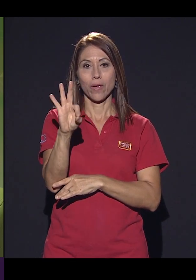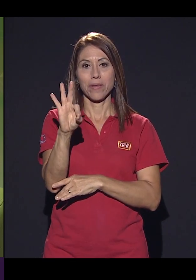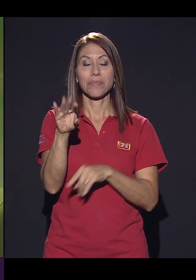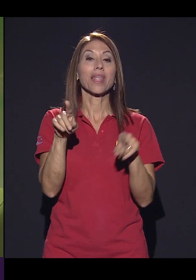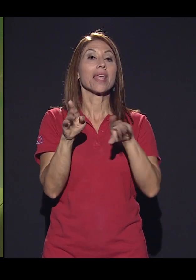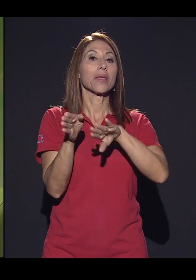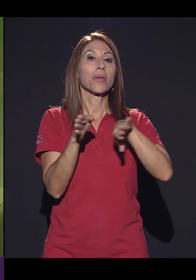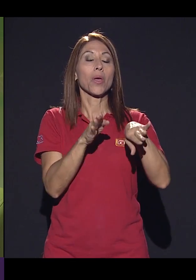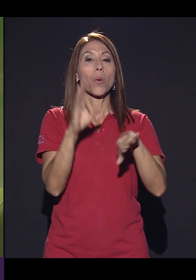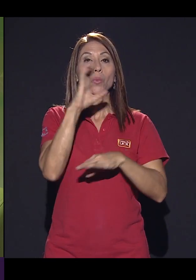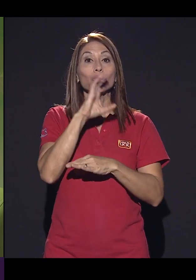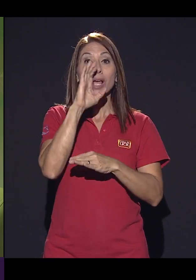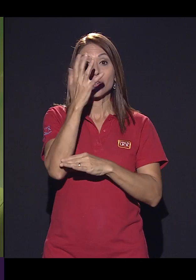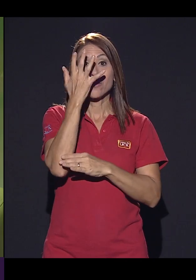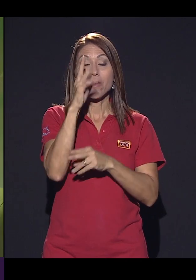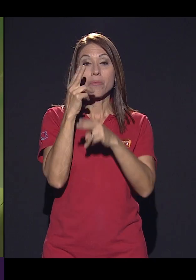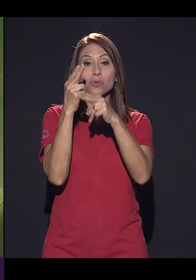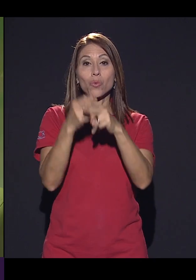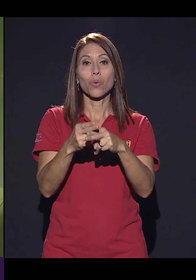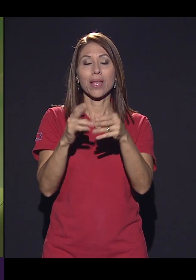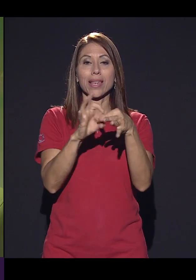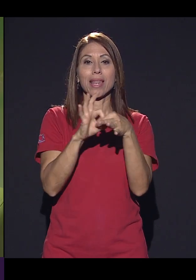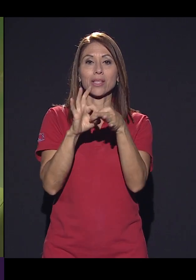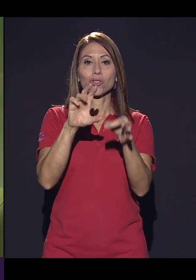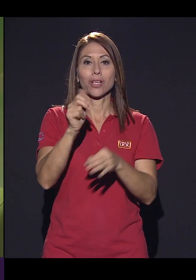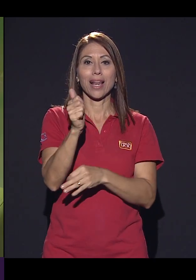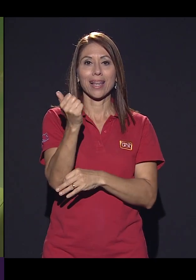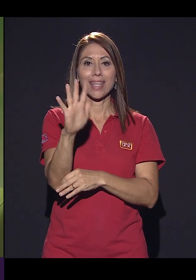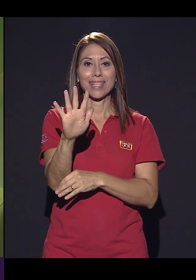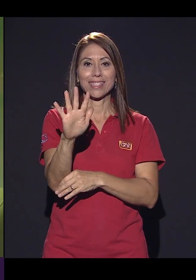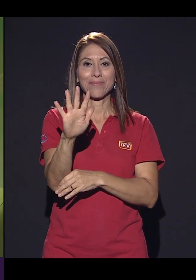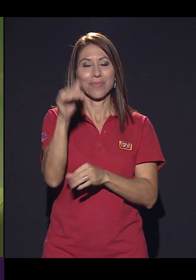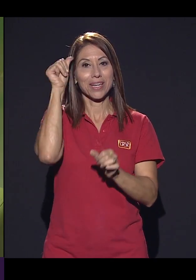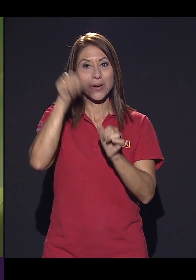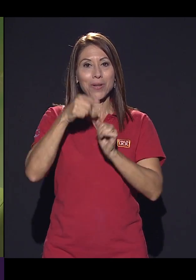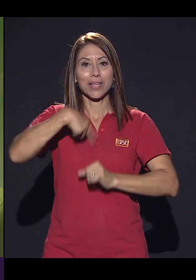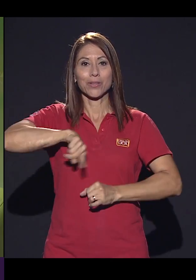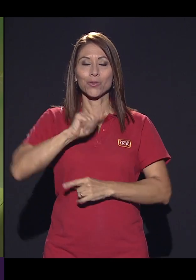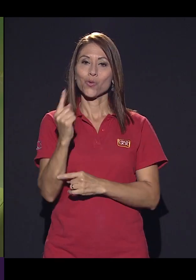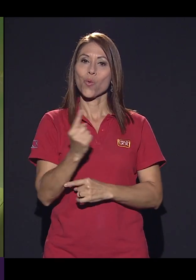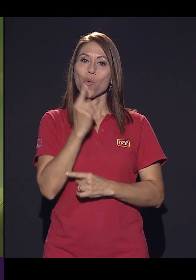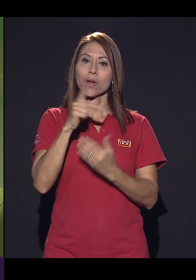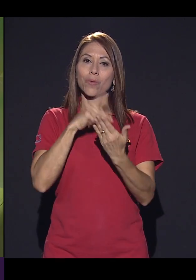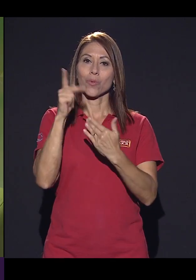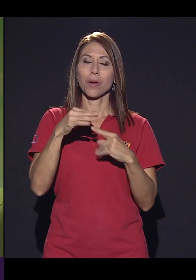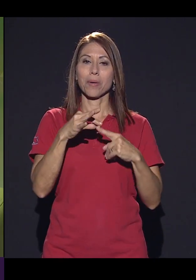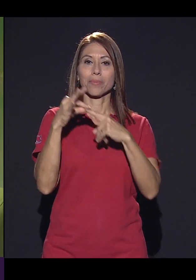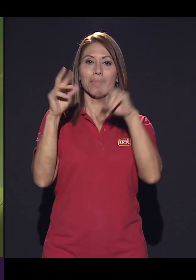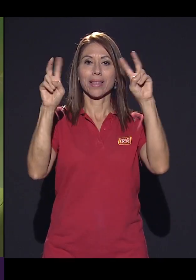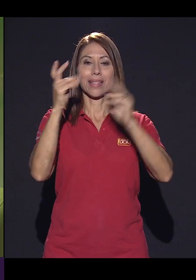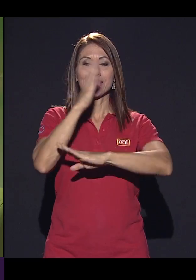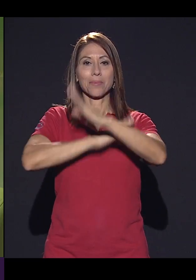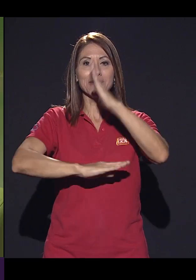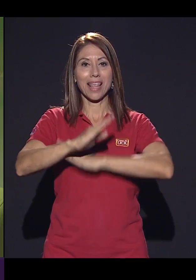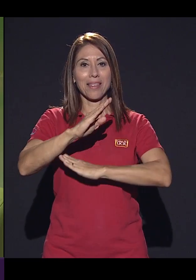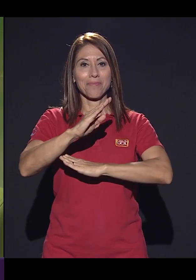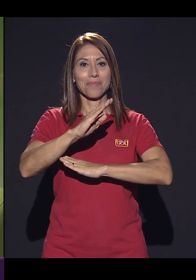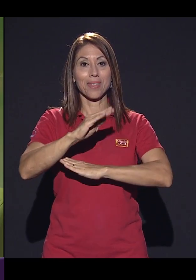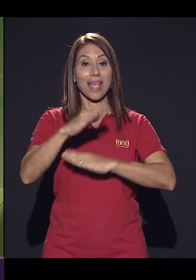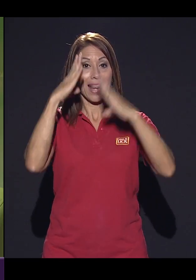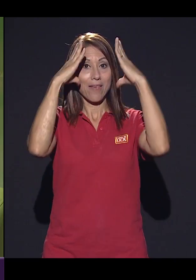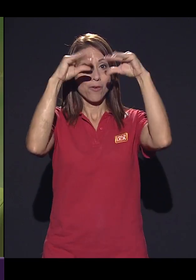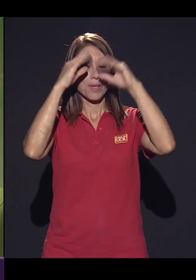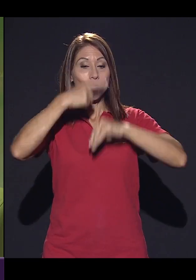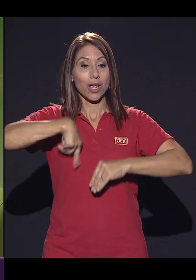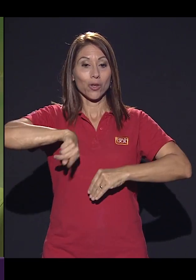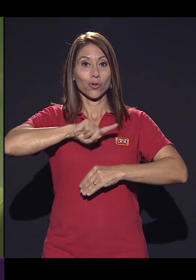2511-6949 y buscarnos en Facebook, donde nos encuentra como Nexos Canal 15. Recuerde que somos el único programa especializado en discapacidad y la información